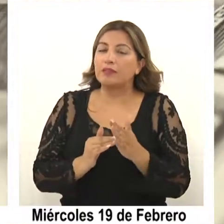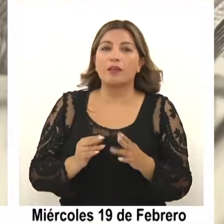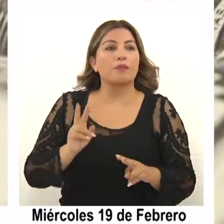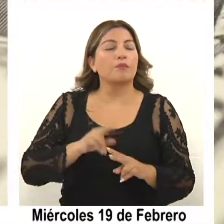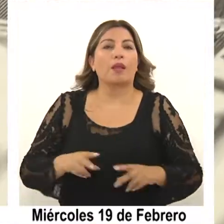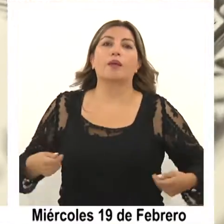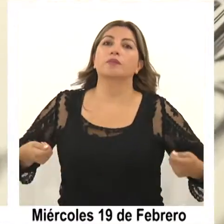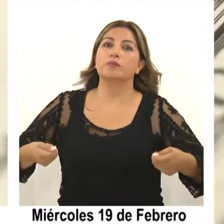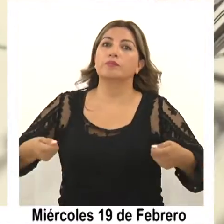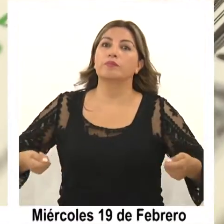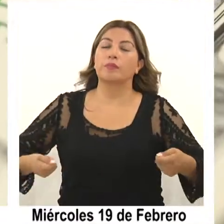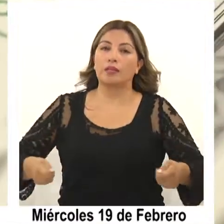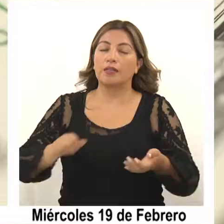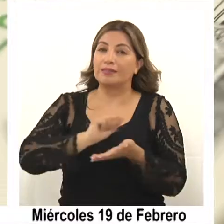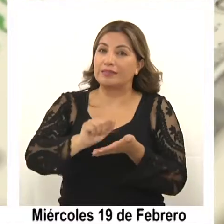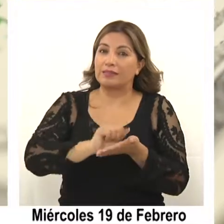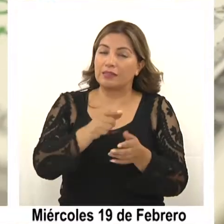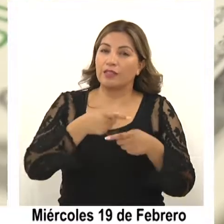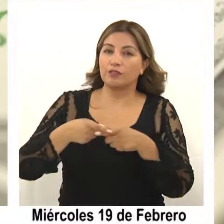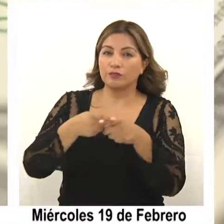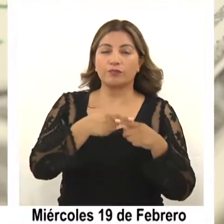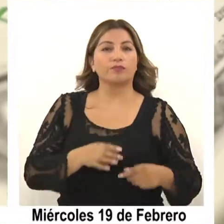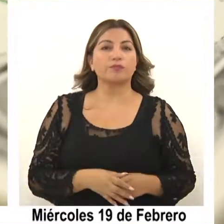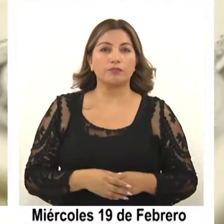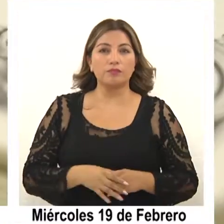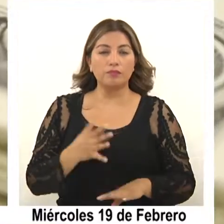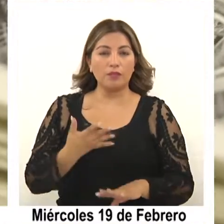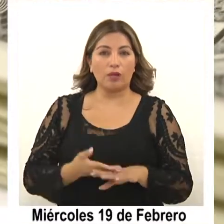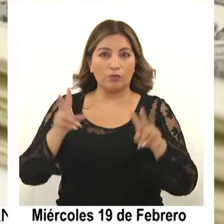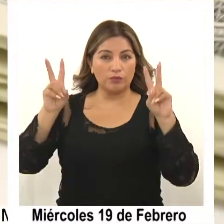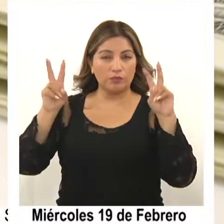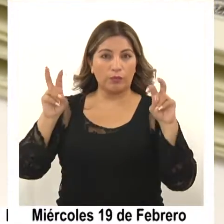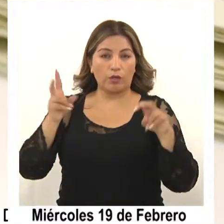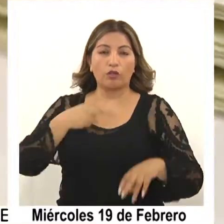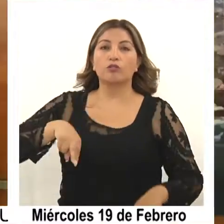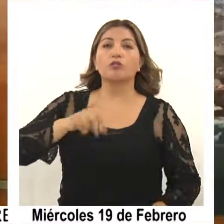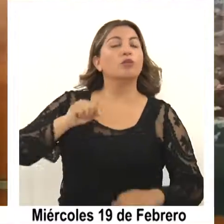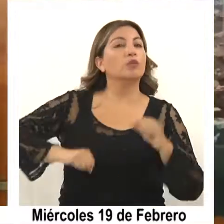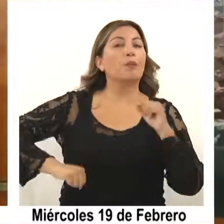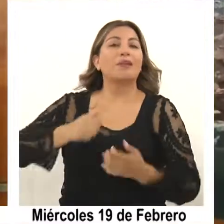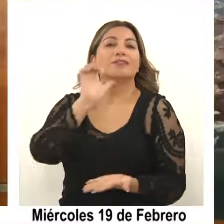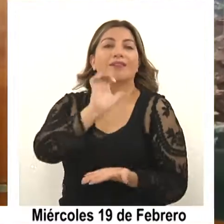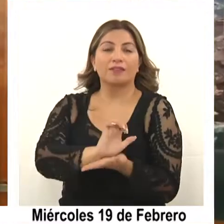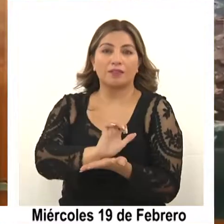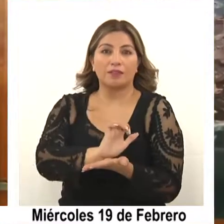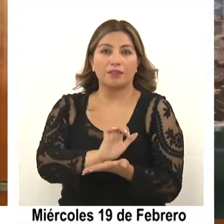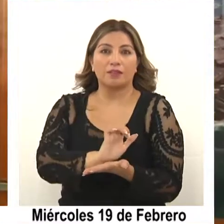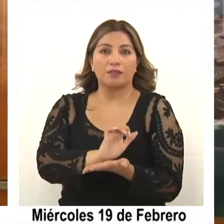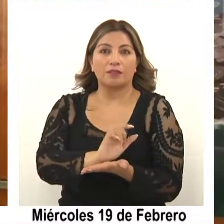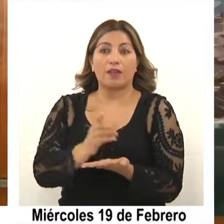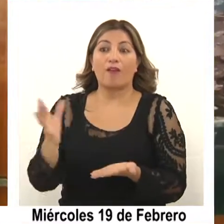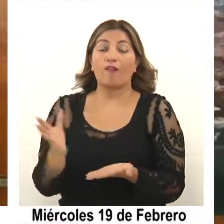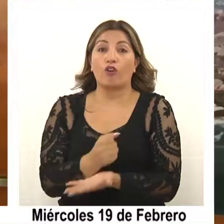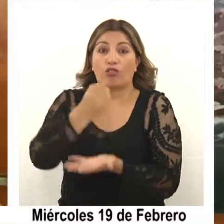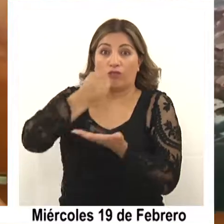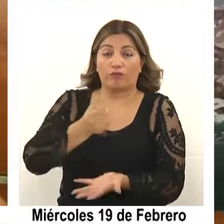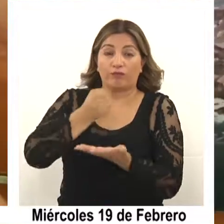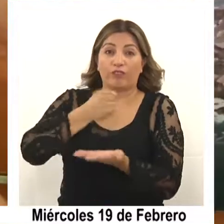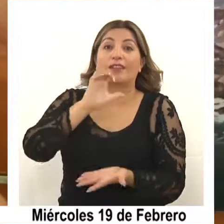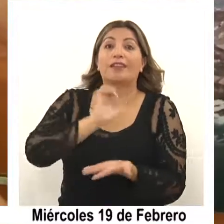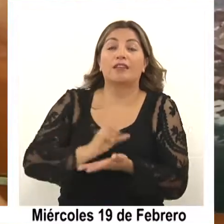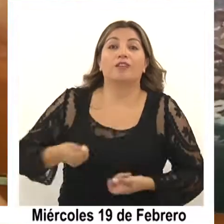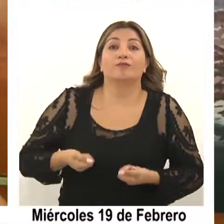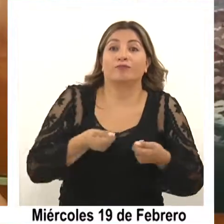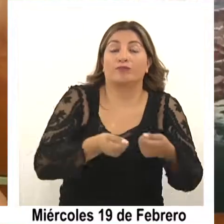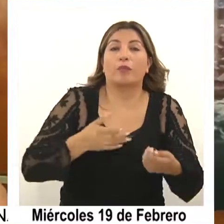financiar la agenda social si tenemos un efecto significativo en que como somos una especial estado y recaudamos fondos para el estado